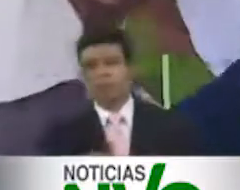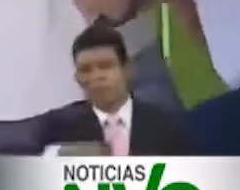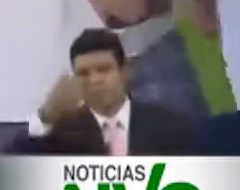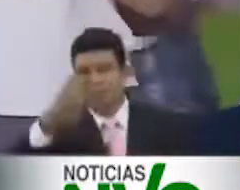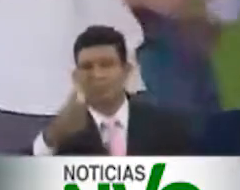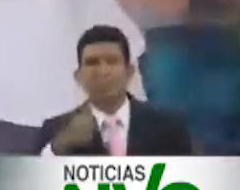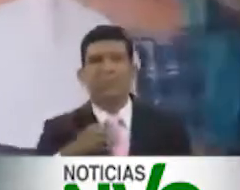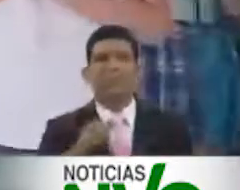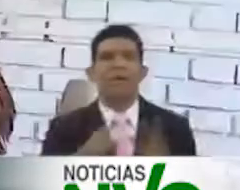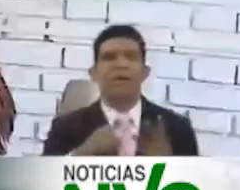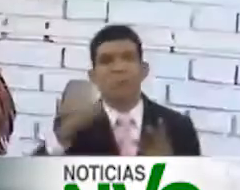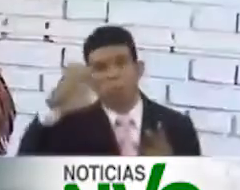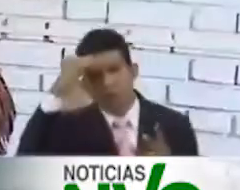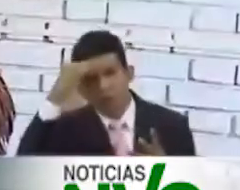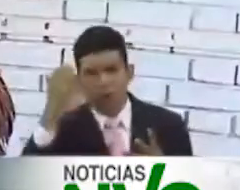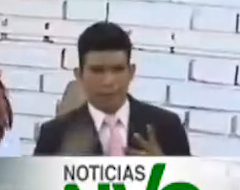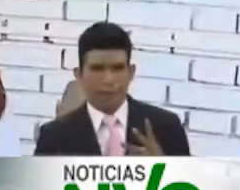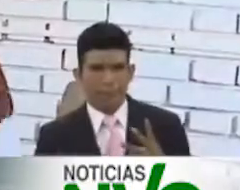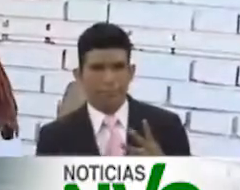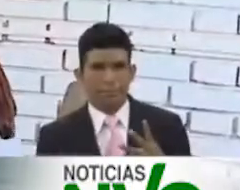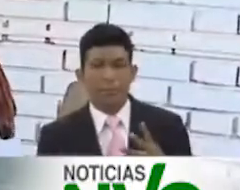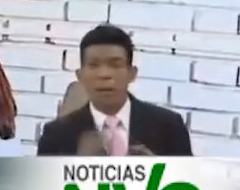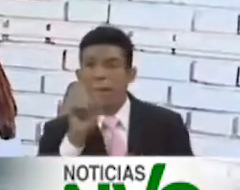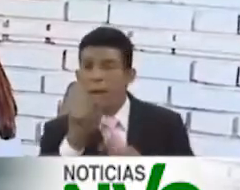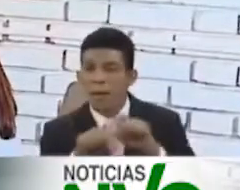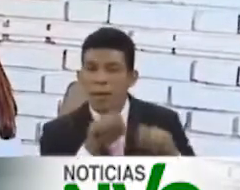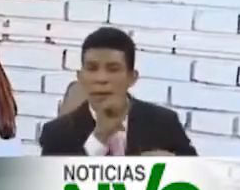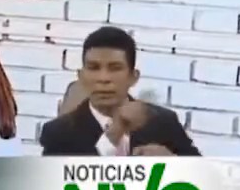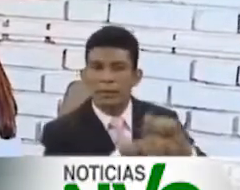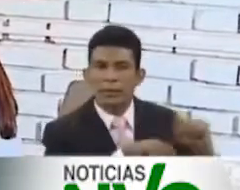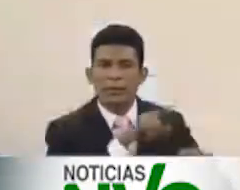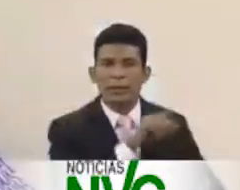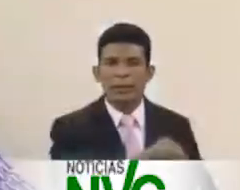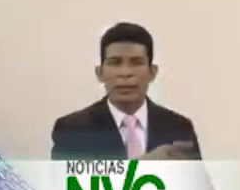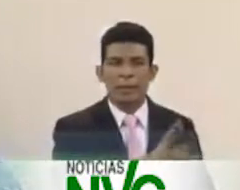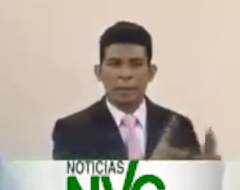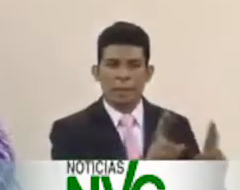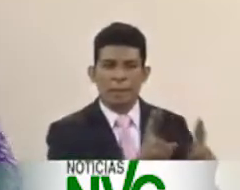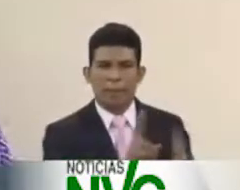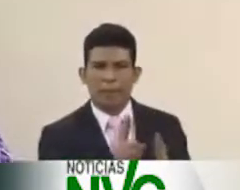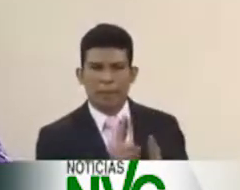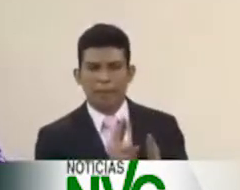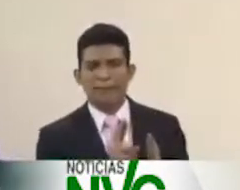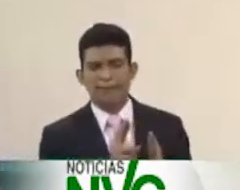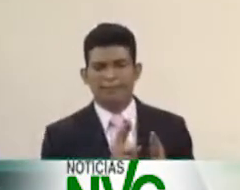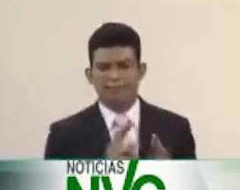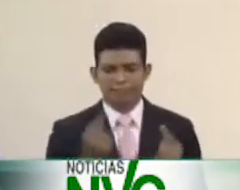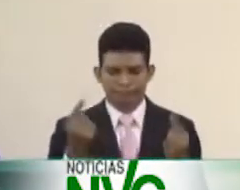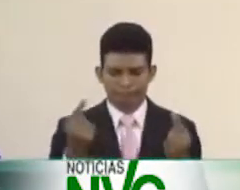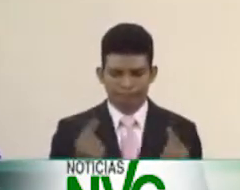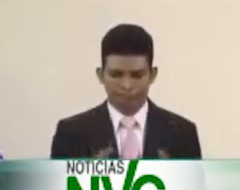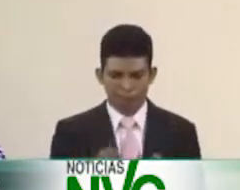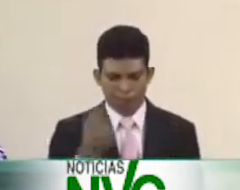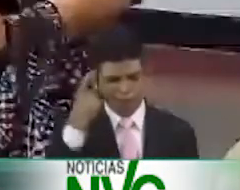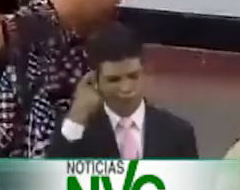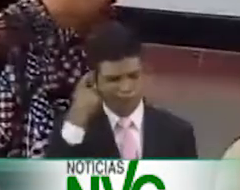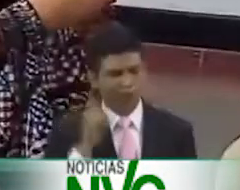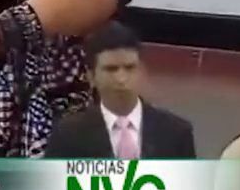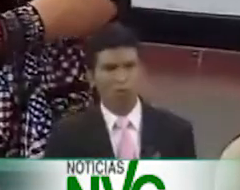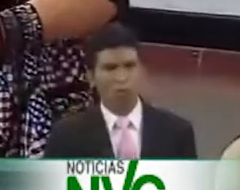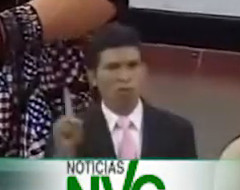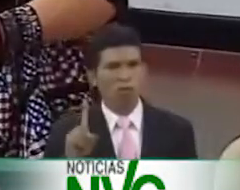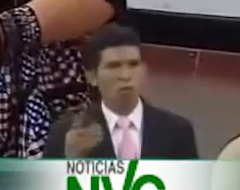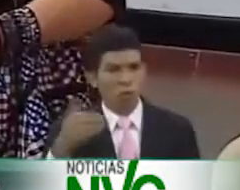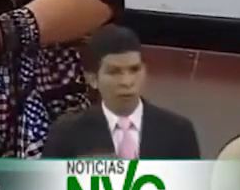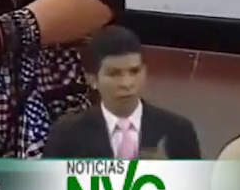La Secretaría de Educación Departamental anunció la creación en cada municipio de comités de seguimiento para el retorno seguro a las